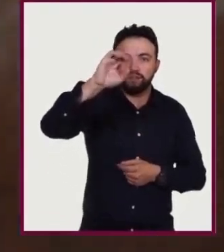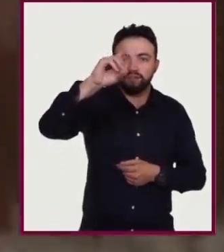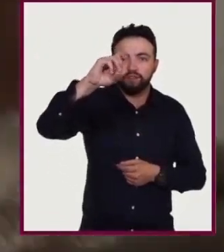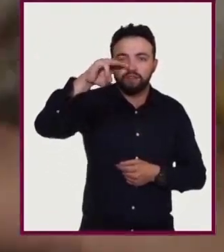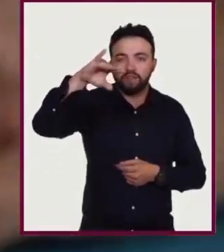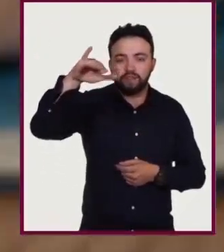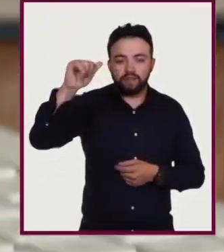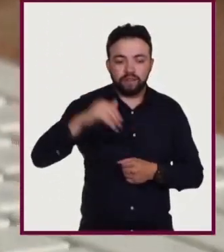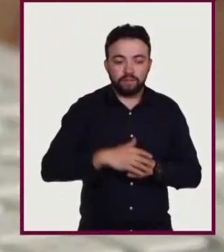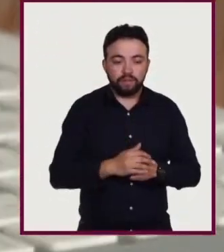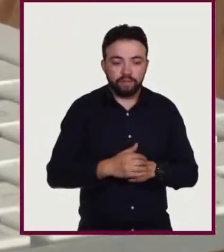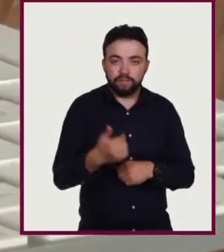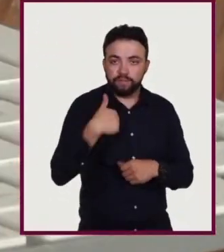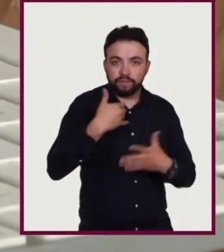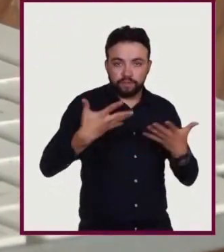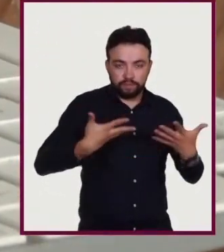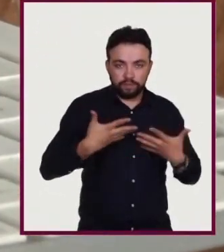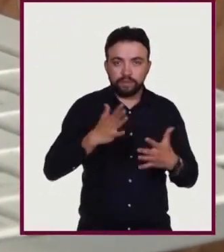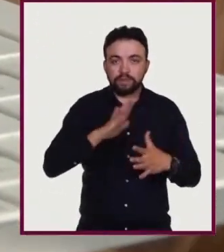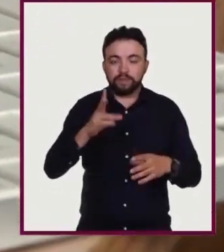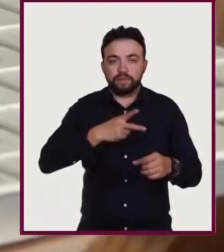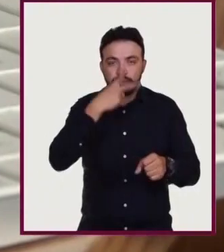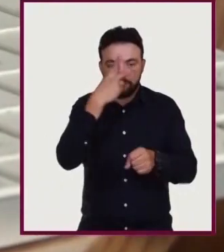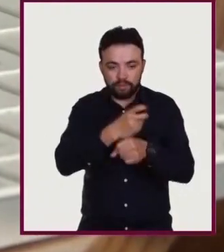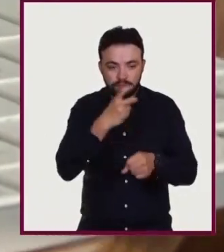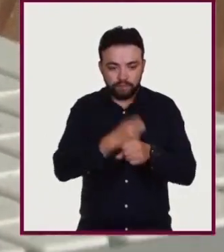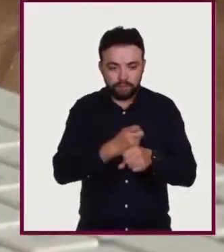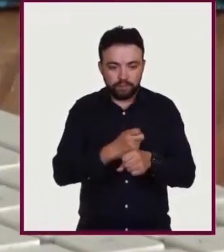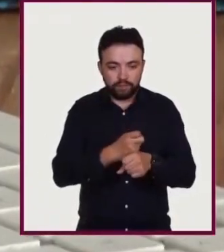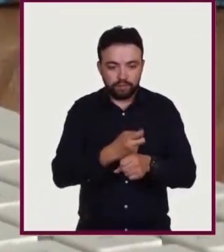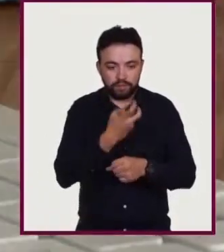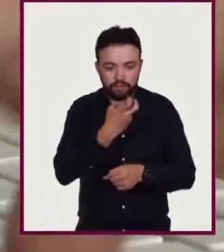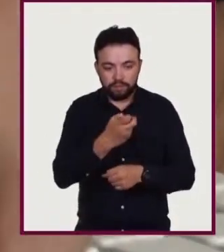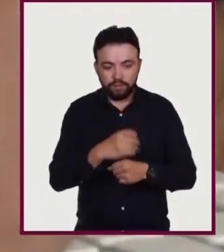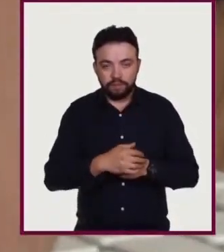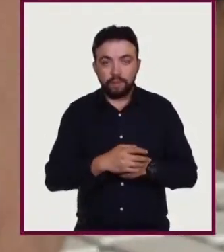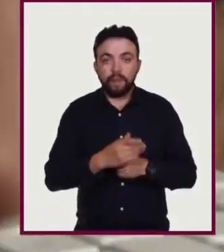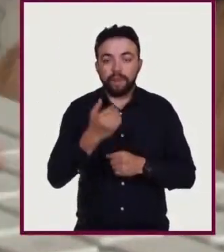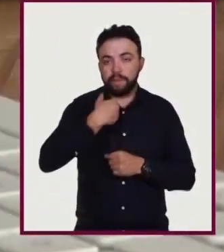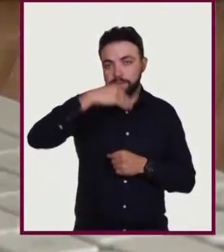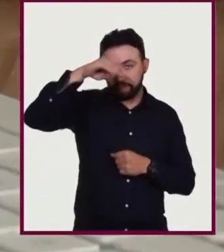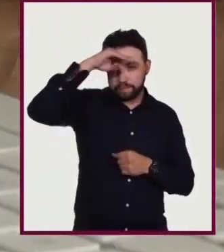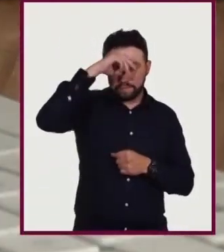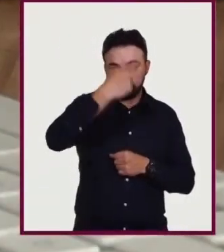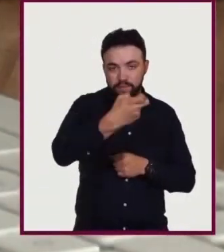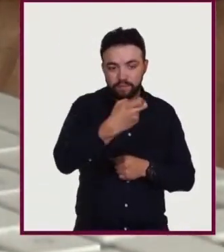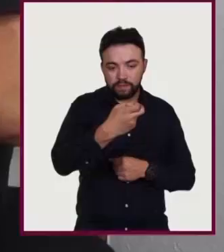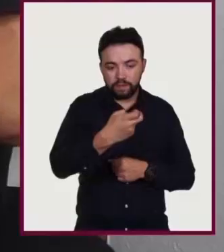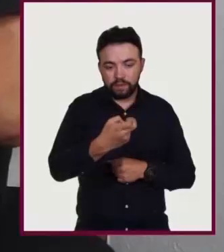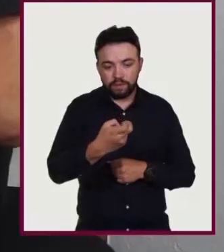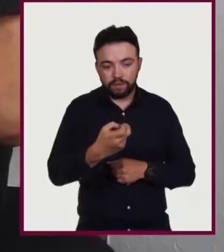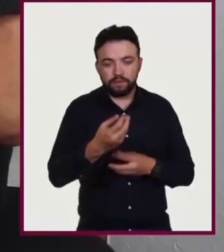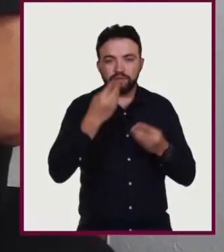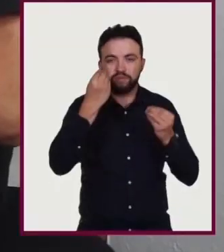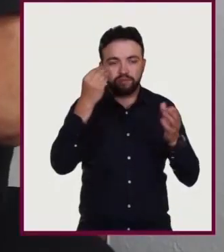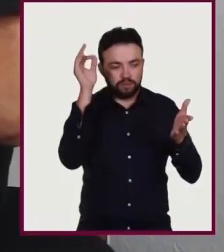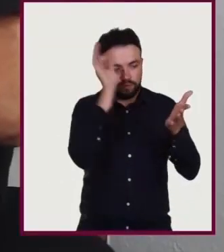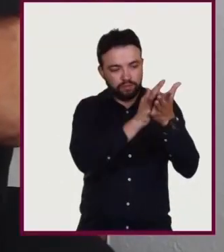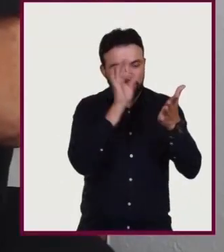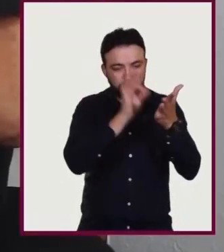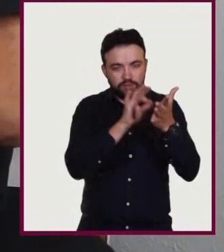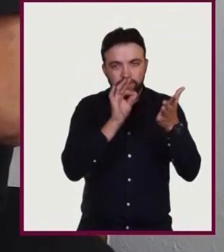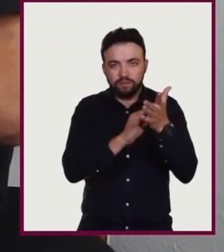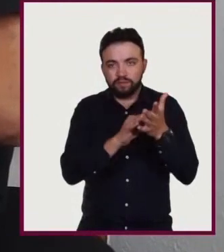digamos, aquí ya tengo este segundo proceso corriendo donde estoy pensando esta tendencia desde muchos puntos y